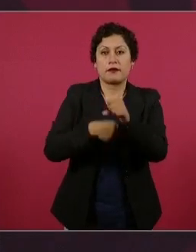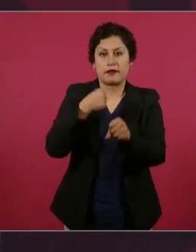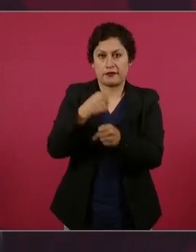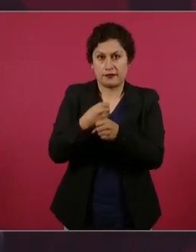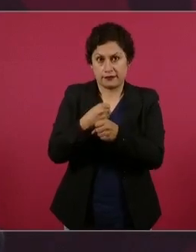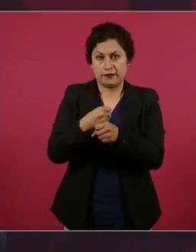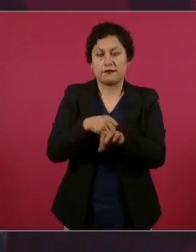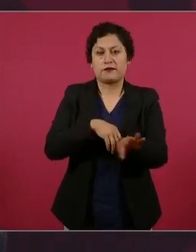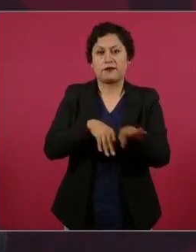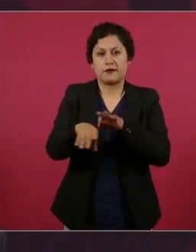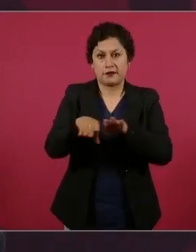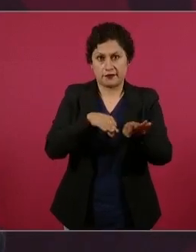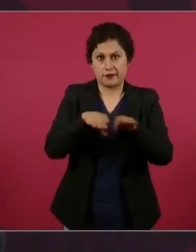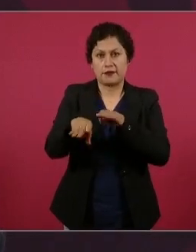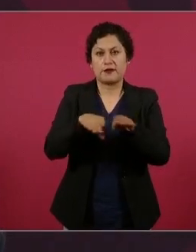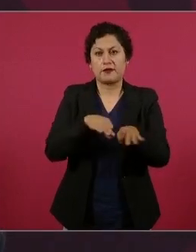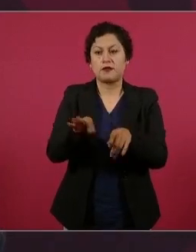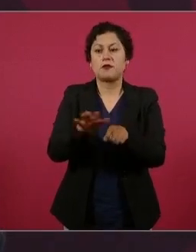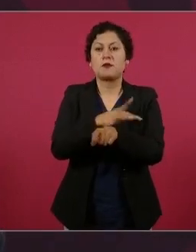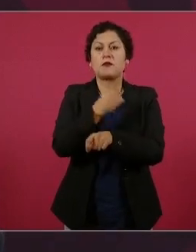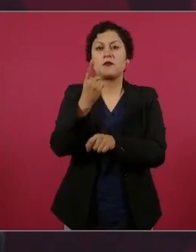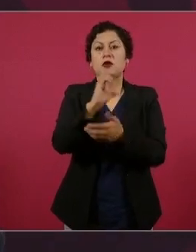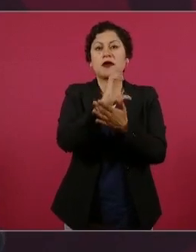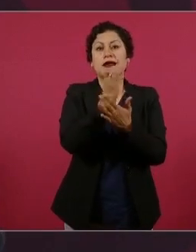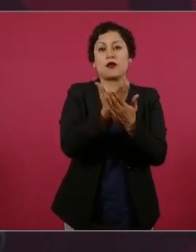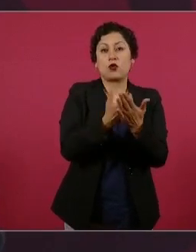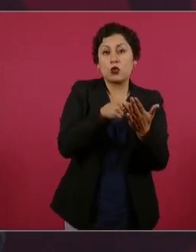porque en el contrato colectivo esto